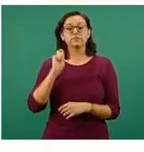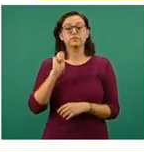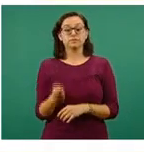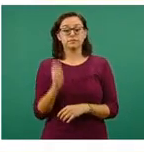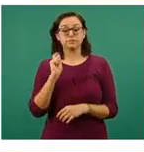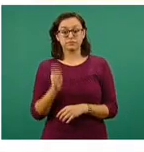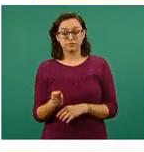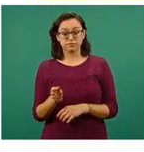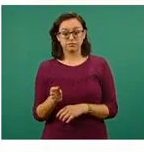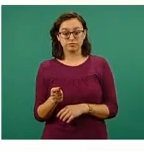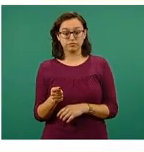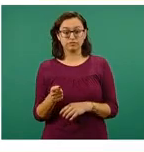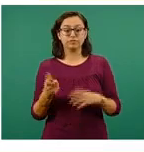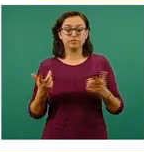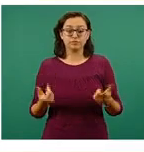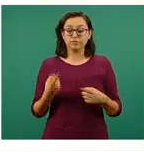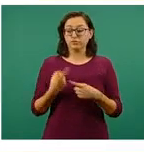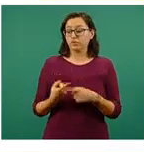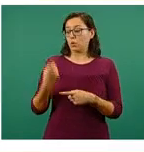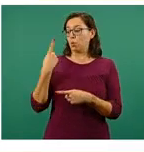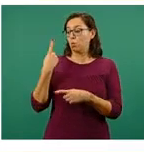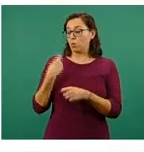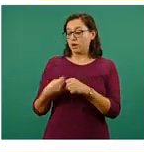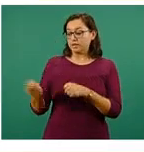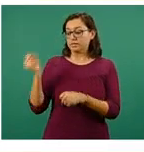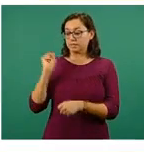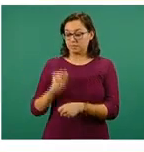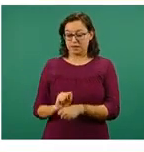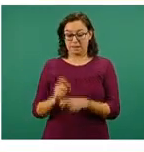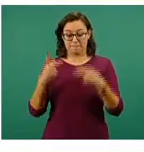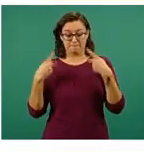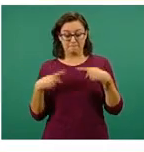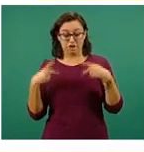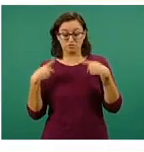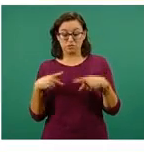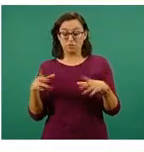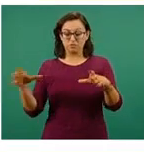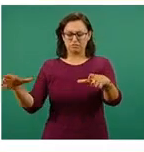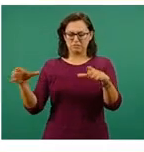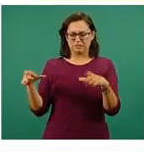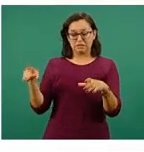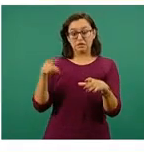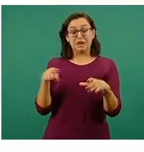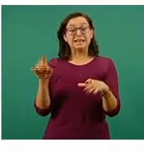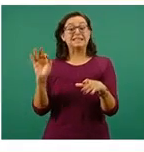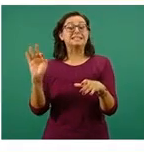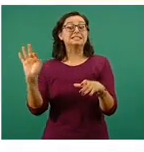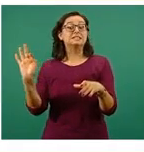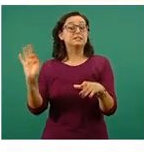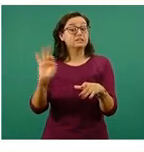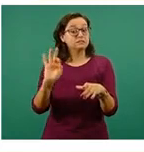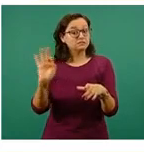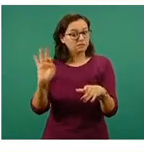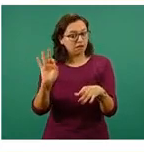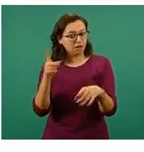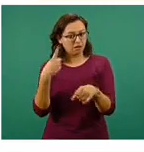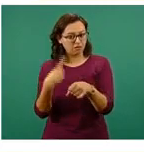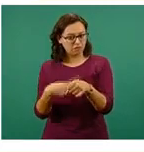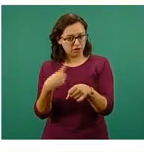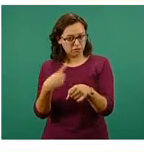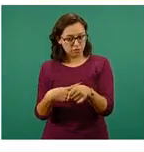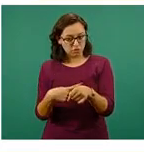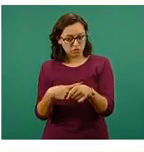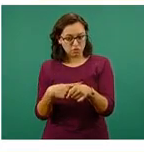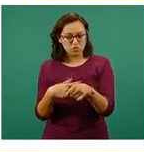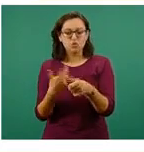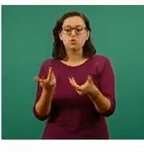significa? Significa que la semana pasada, de todos los casos sospechosos a COVID-19,